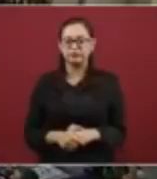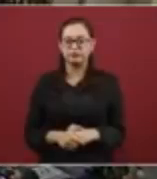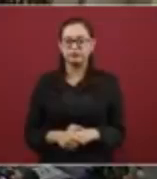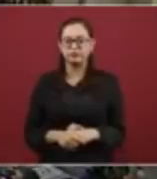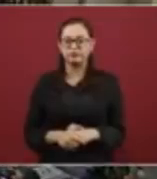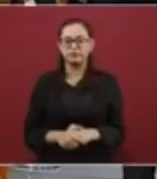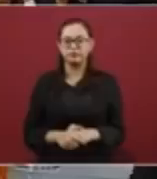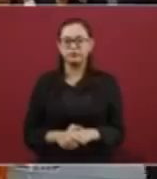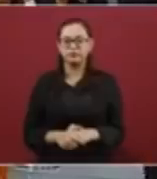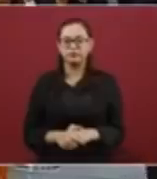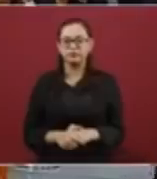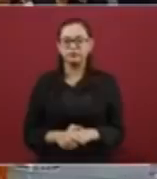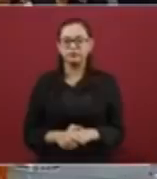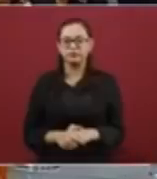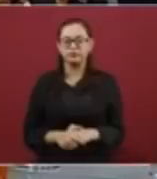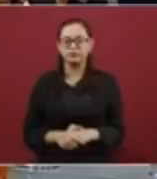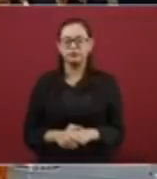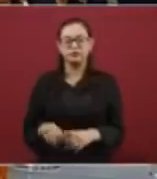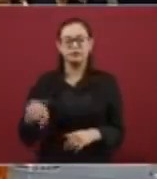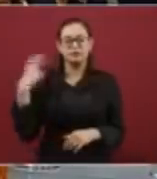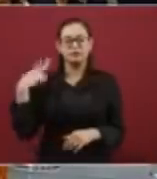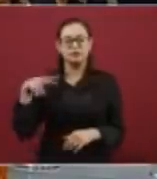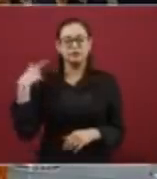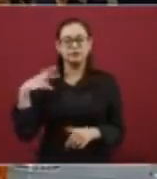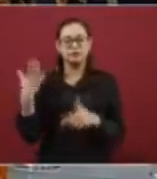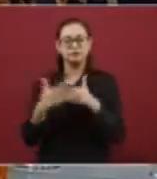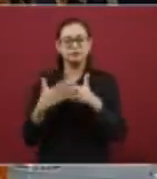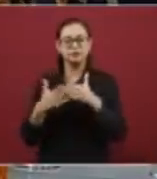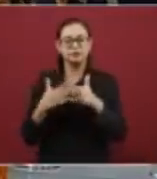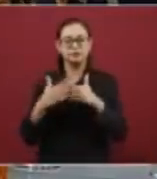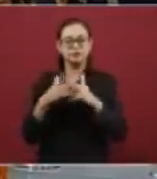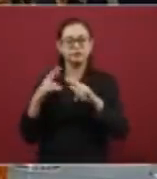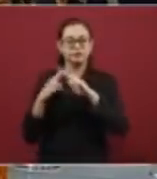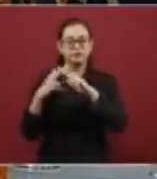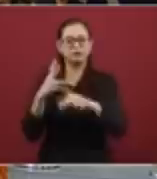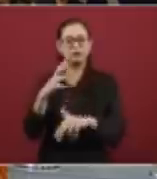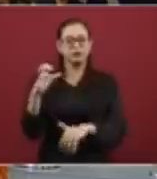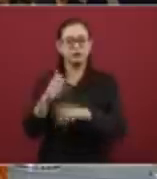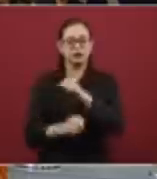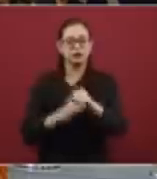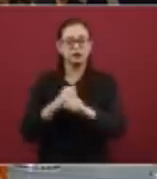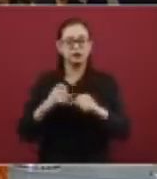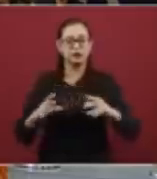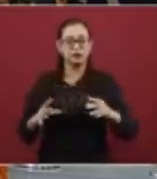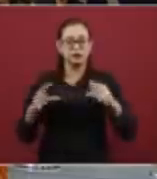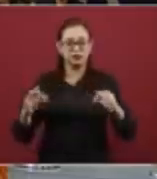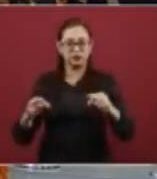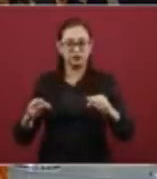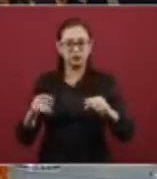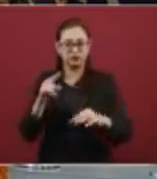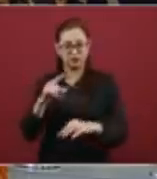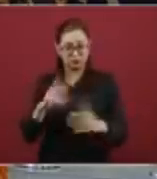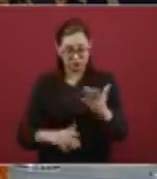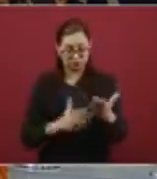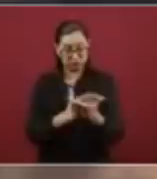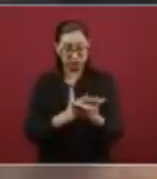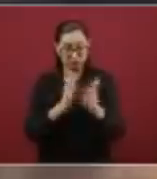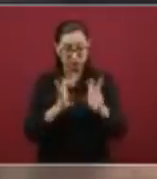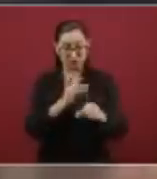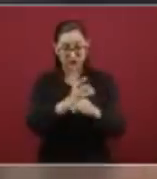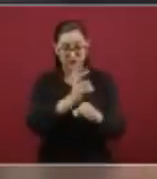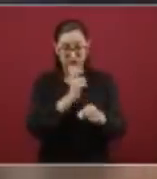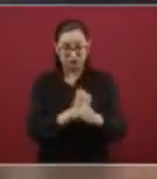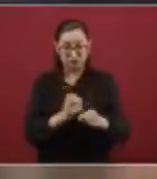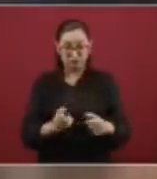Pérez, para Veracruz también está por celebrar la conmemoración de los 500 años de la fundación. ¿Ya recibió usted una